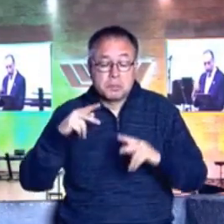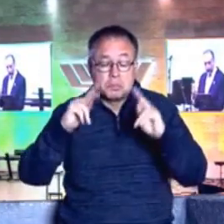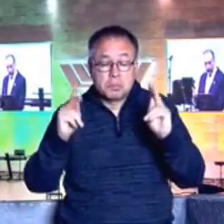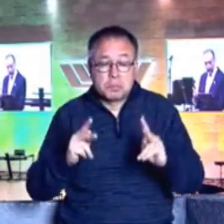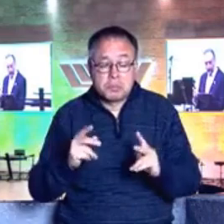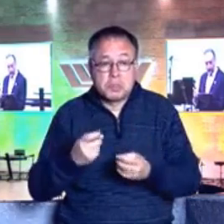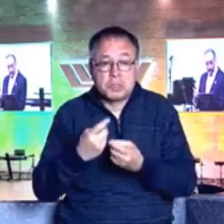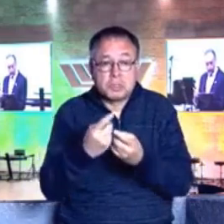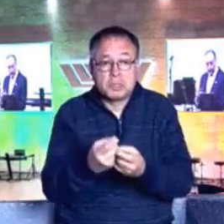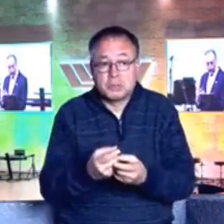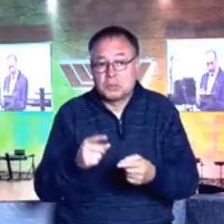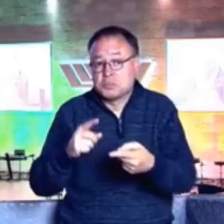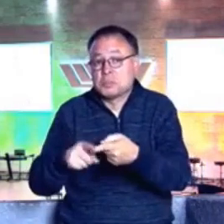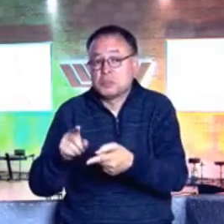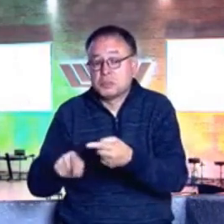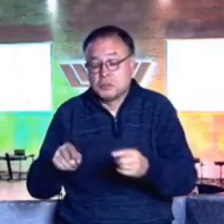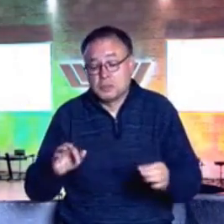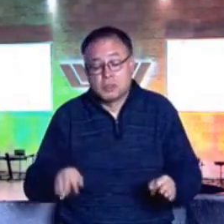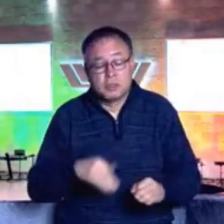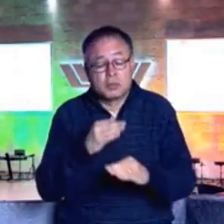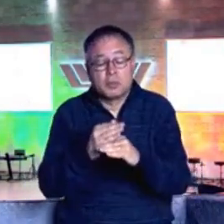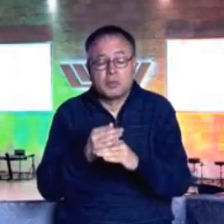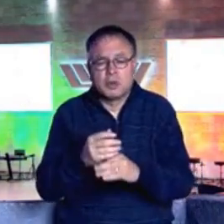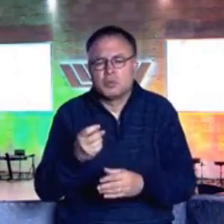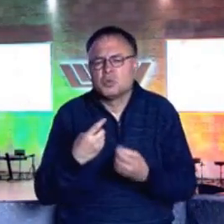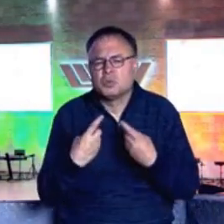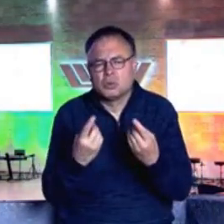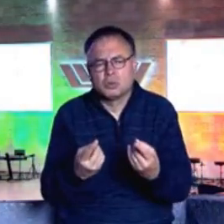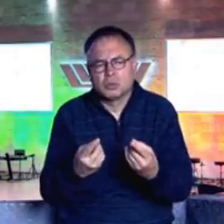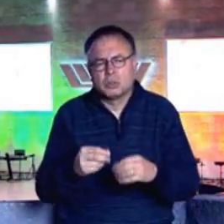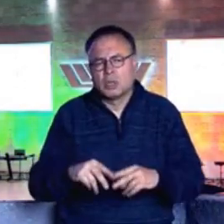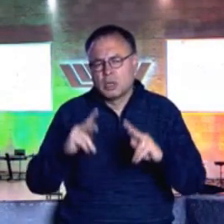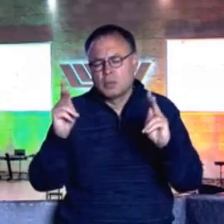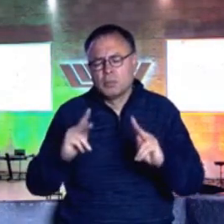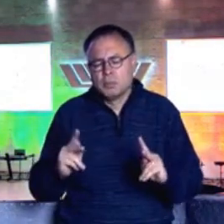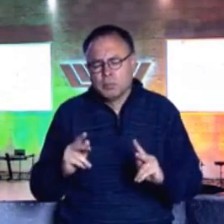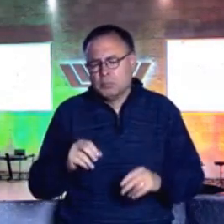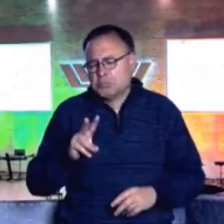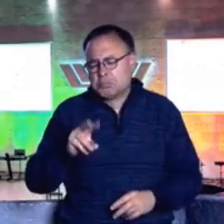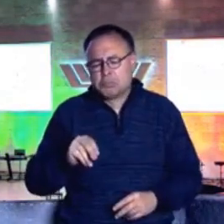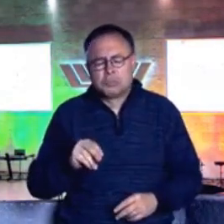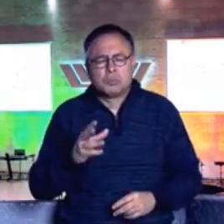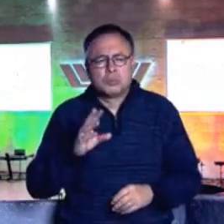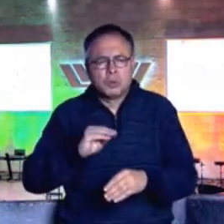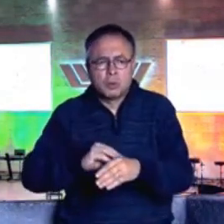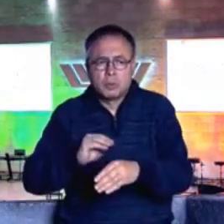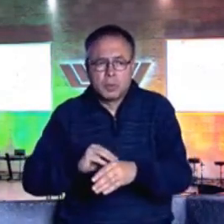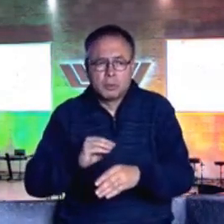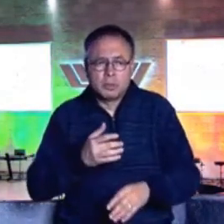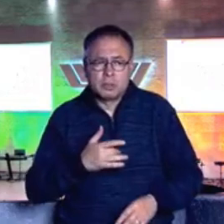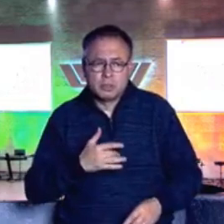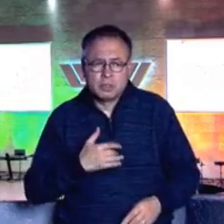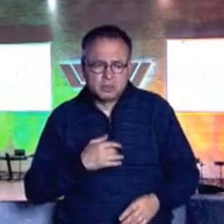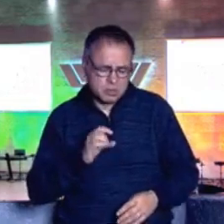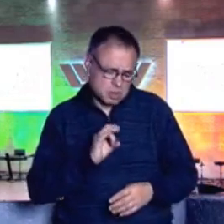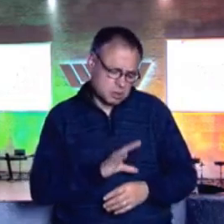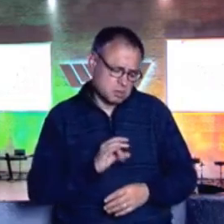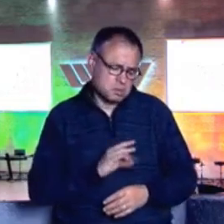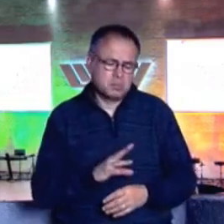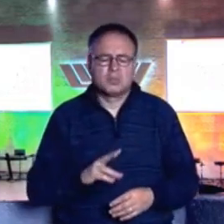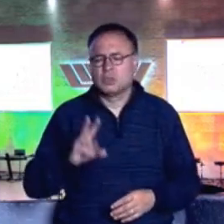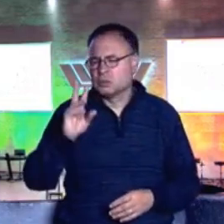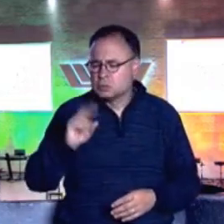la da No dejen que su corazón se turbe ni tenga miedo Si has experimentado